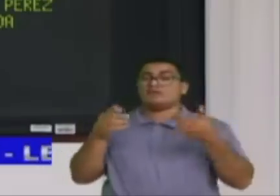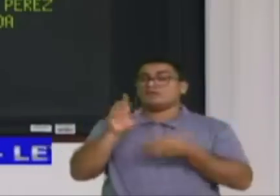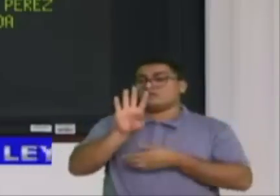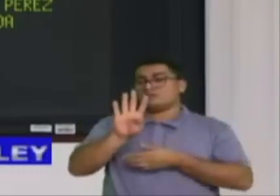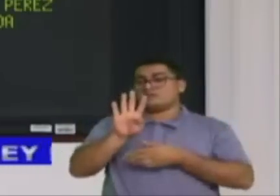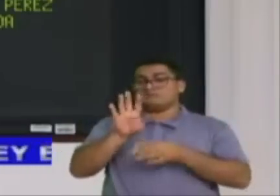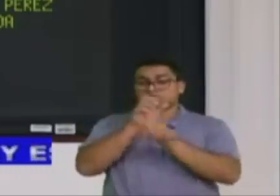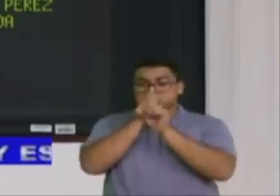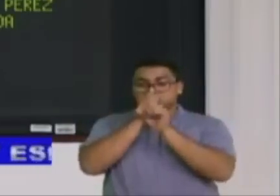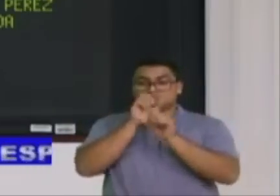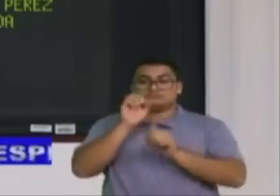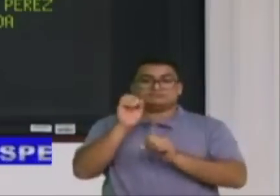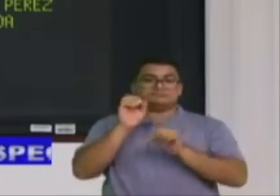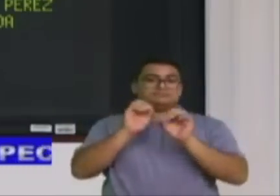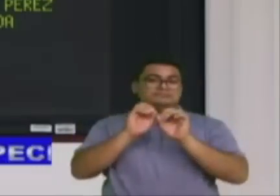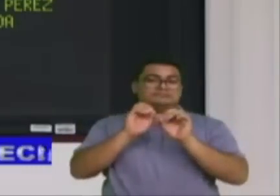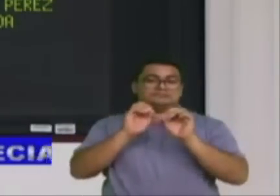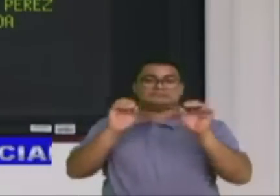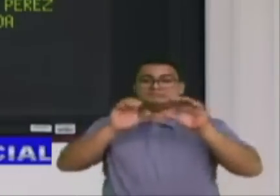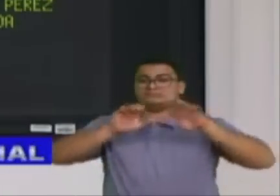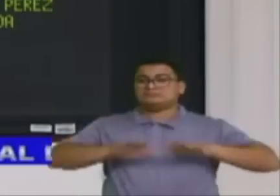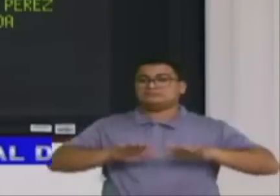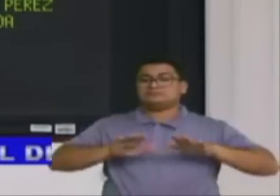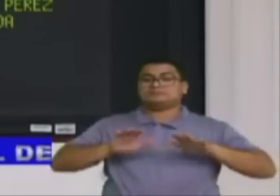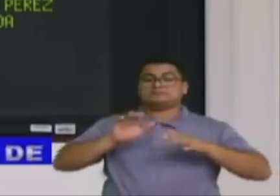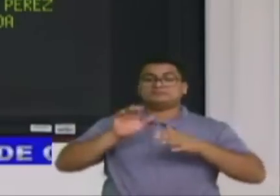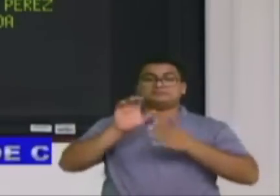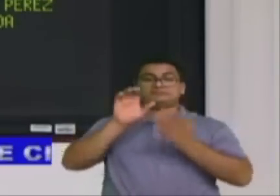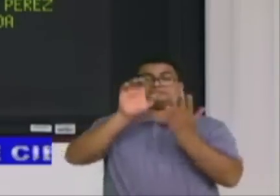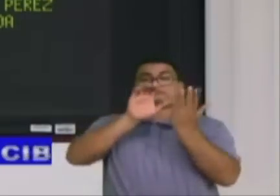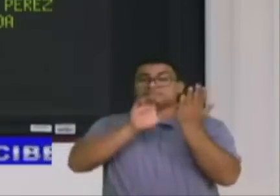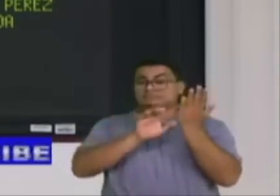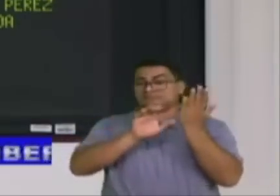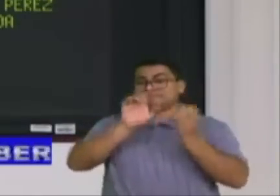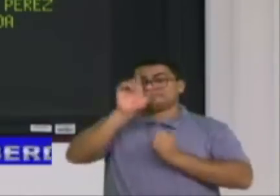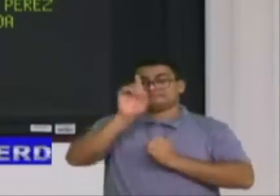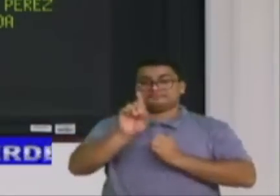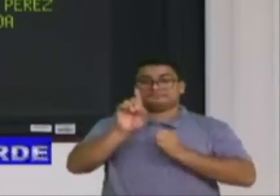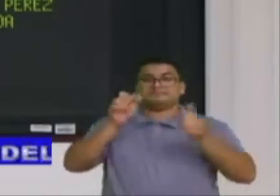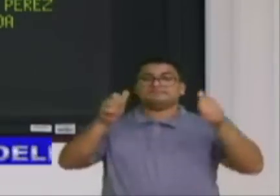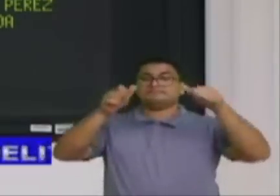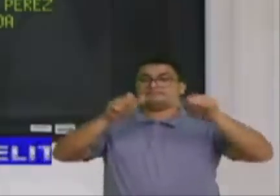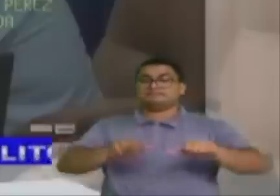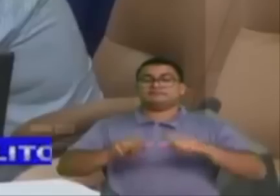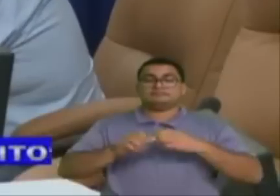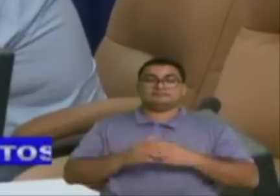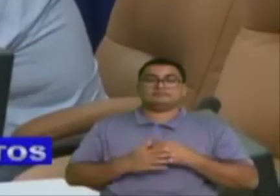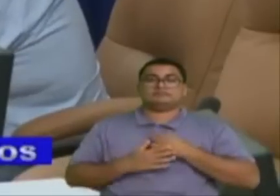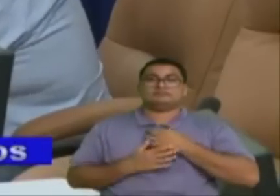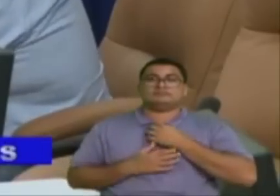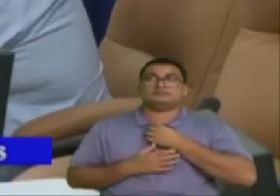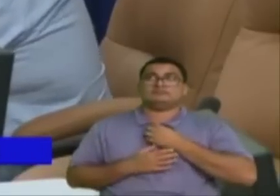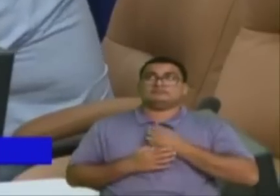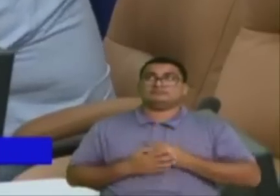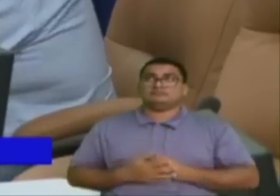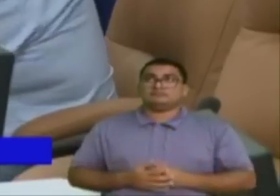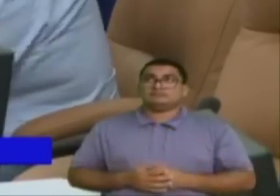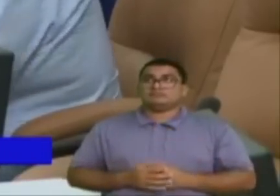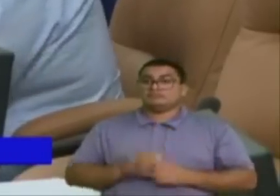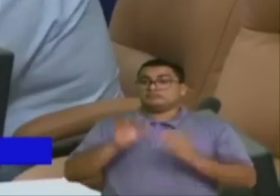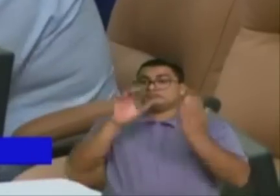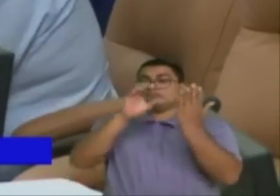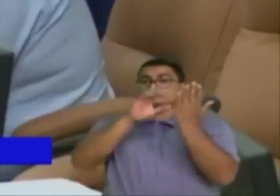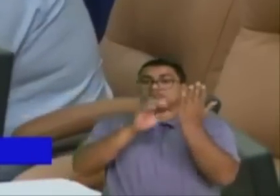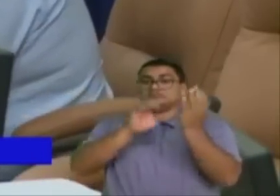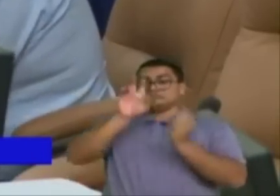La legislación, cuestionada por la Relatoría de Libertad de Expresión de la CIDH, faculta al gobierno a que solicite a las empresas proveedoras